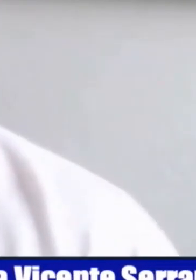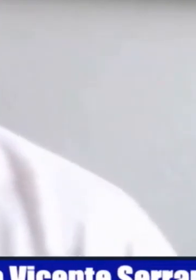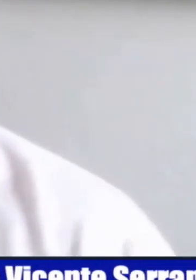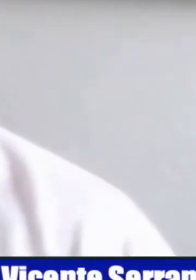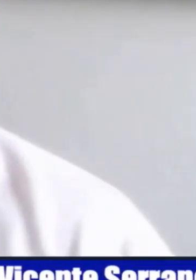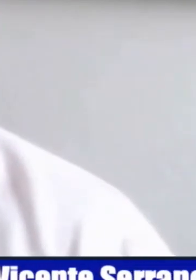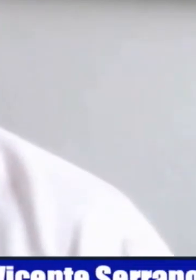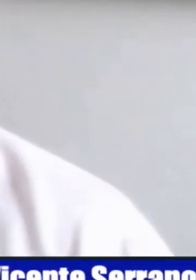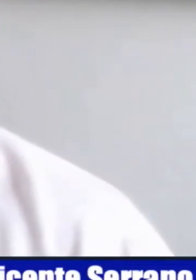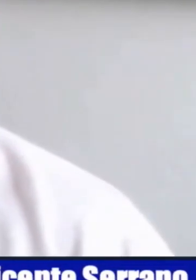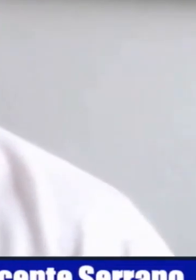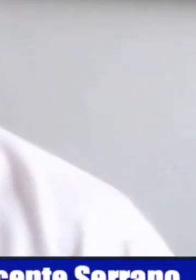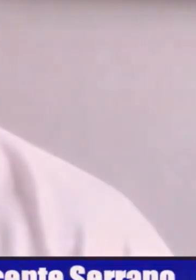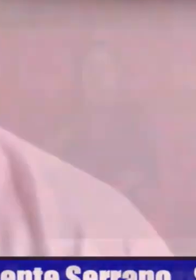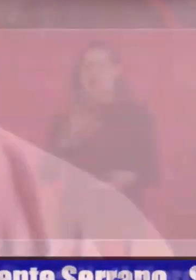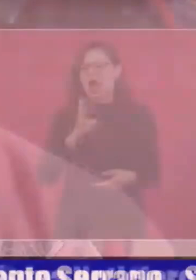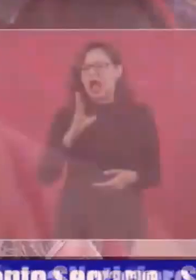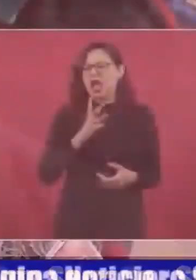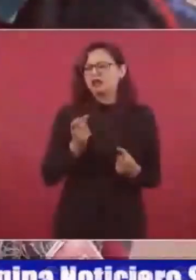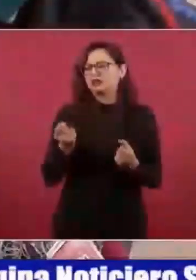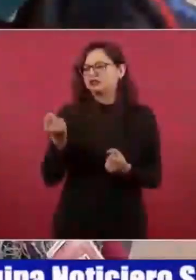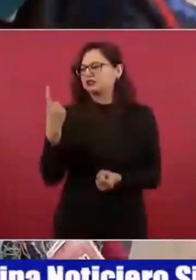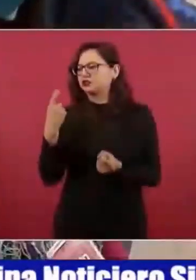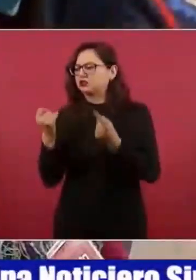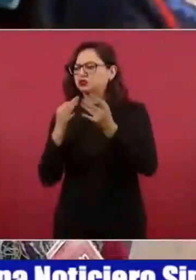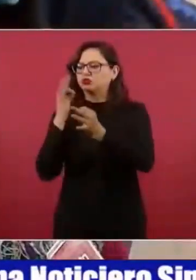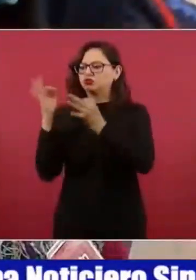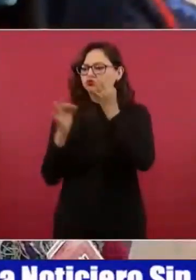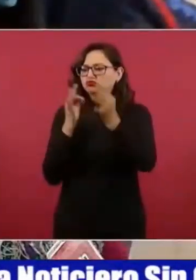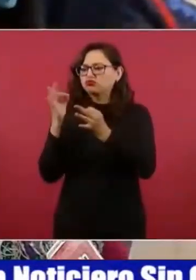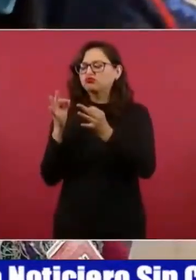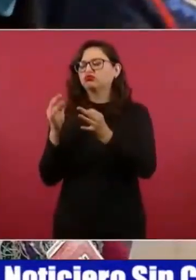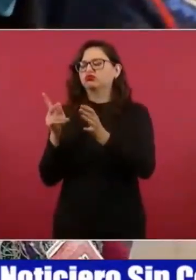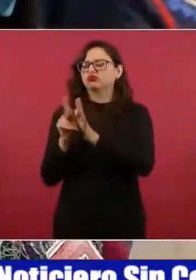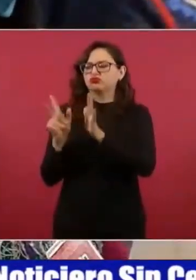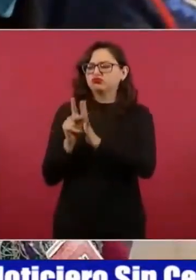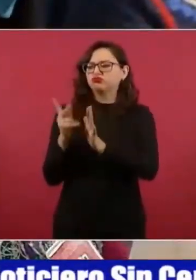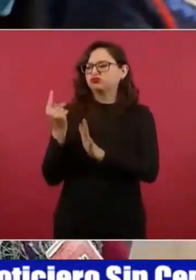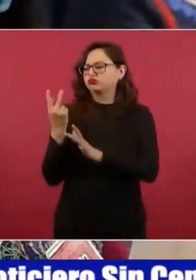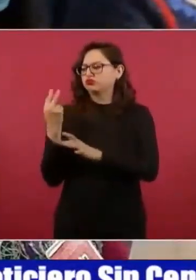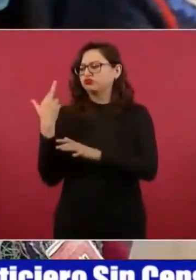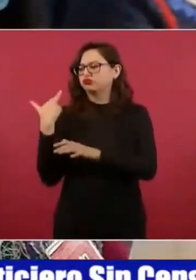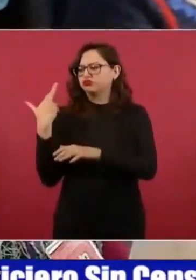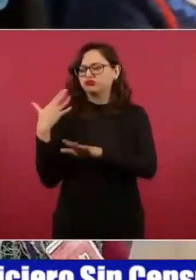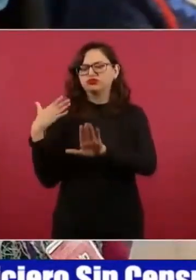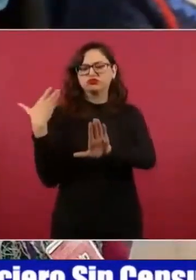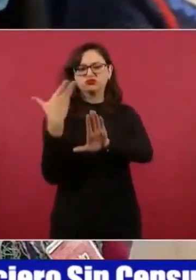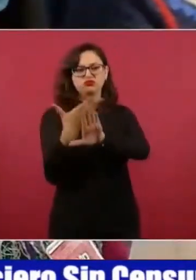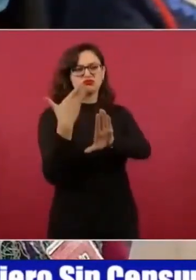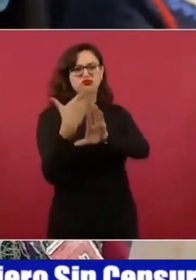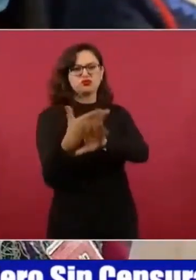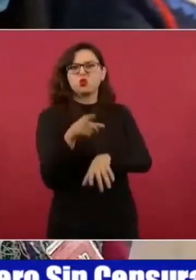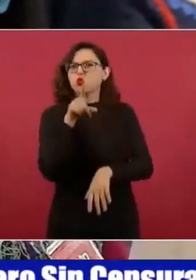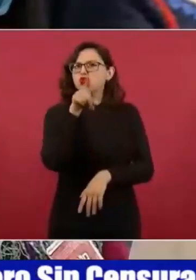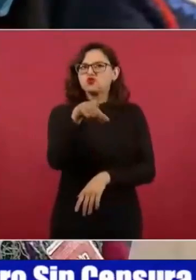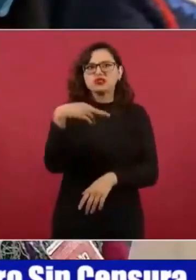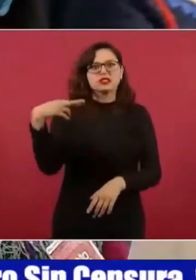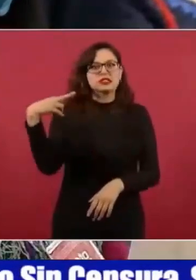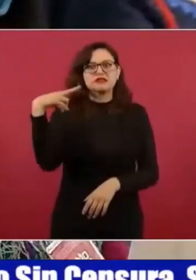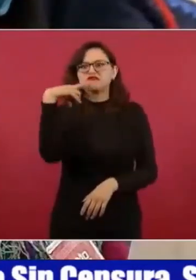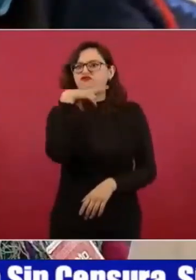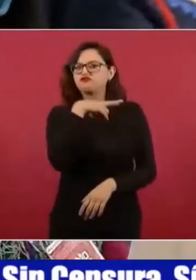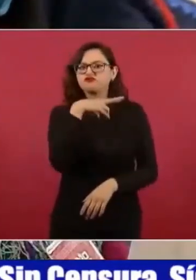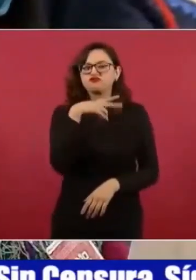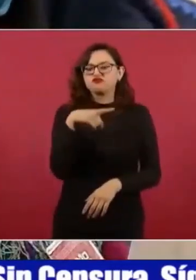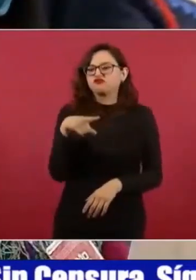ir y enfrentar al presidente López Obrador les da seguidores. Están pensando en el rating, están pensando en ser